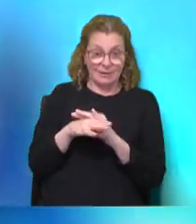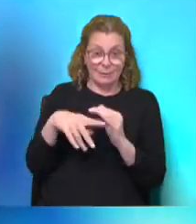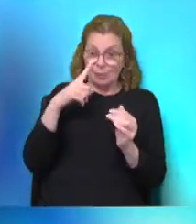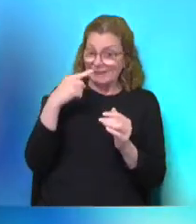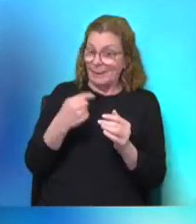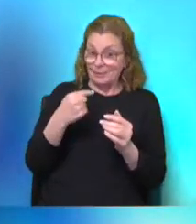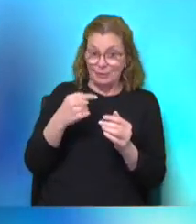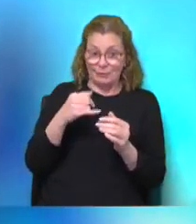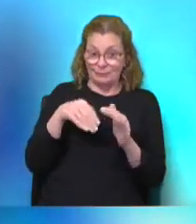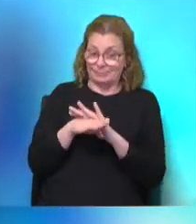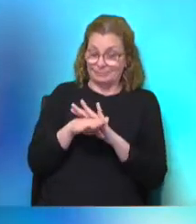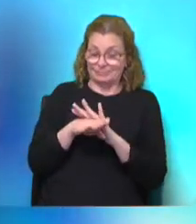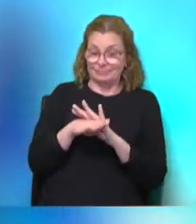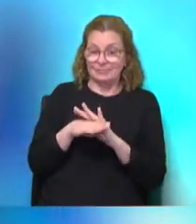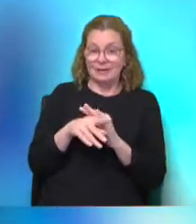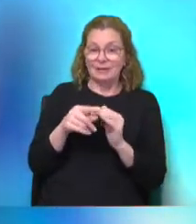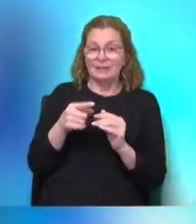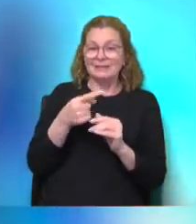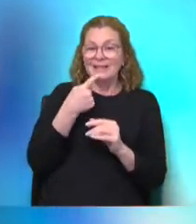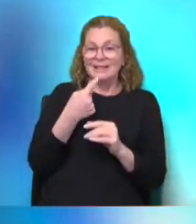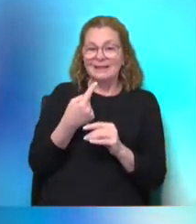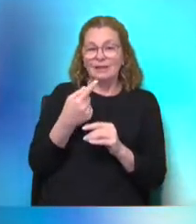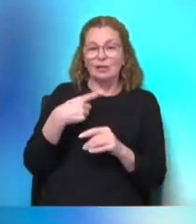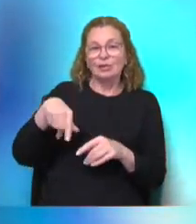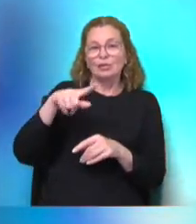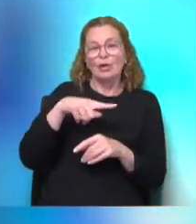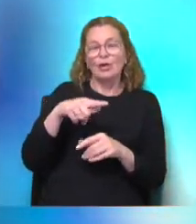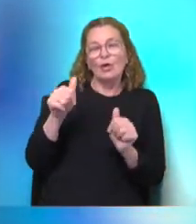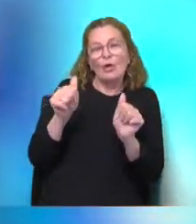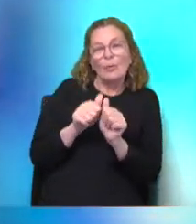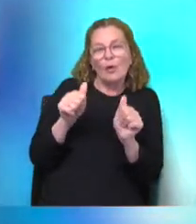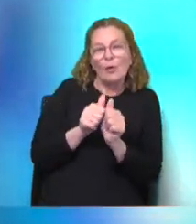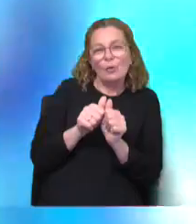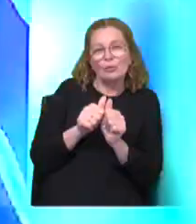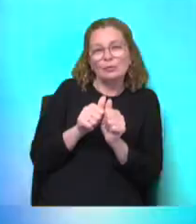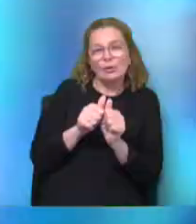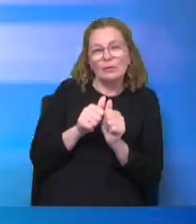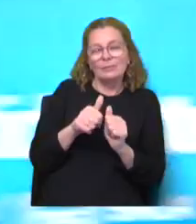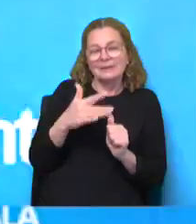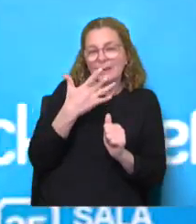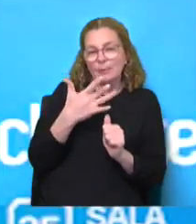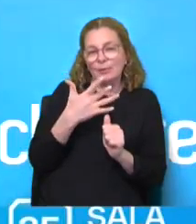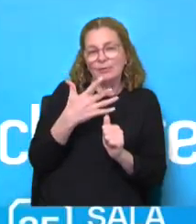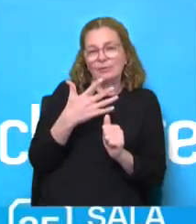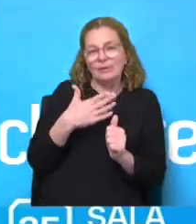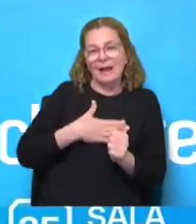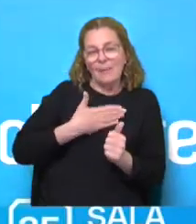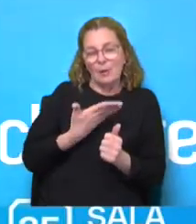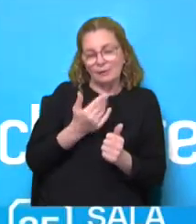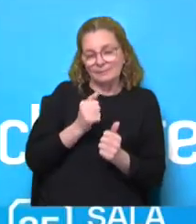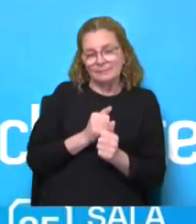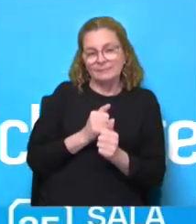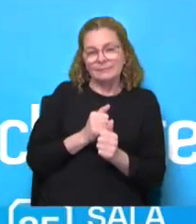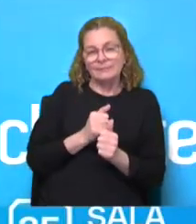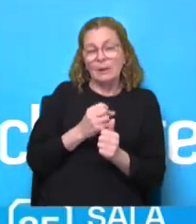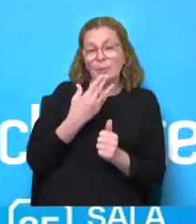rapidísimo. Totalmente. De solistas es decir, ¿no? Vamos a estar todos como ahí en conjunto. Lo que va a hacer ese backstage del amor, claramente. Qué y bueno,